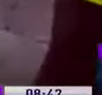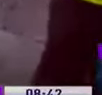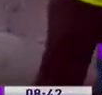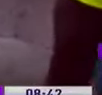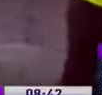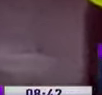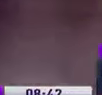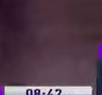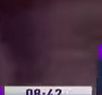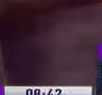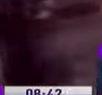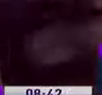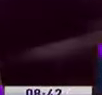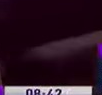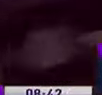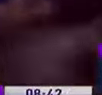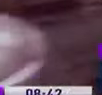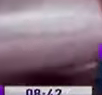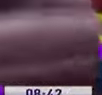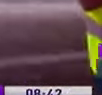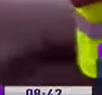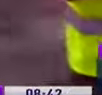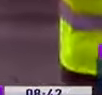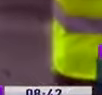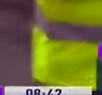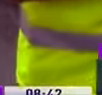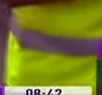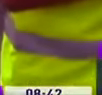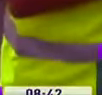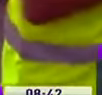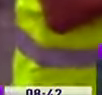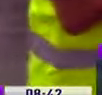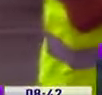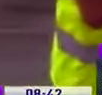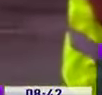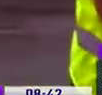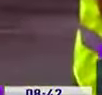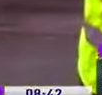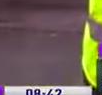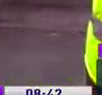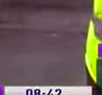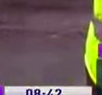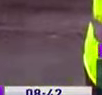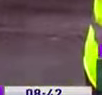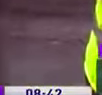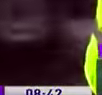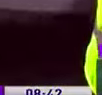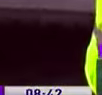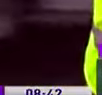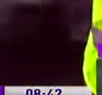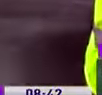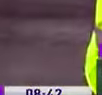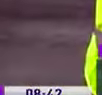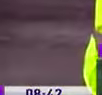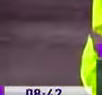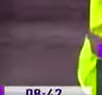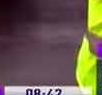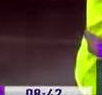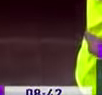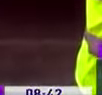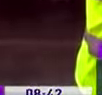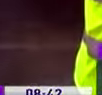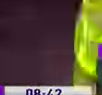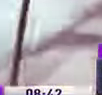llantas radiales, con aire acondicionado, doble airbag, con felpa en el tablero. Sí, por el frío, de ley toca estar